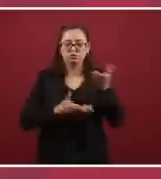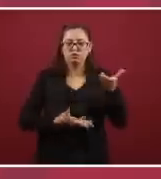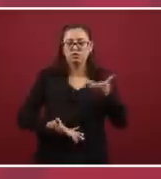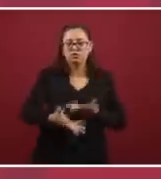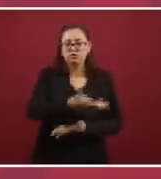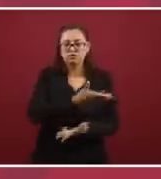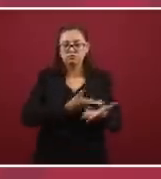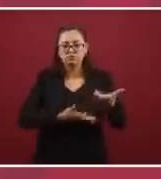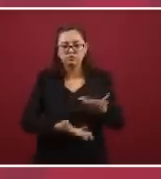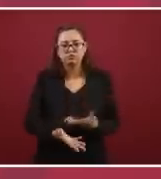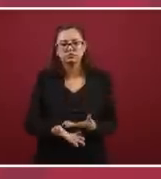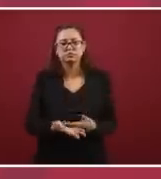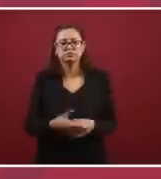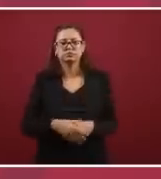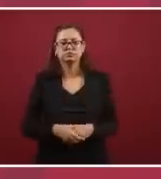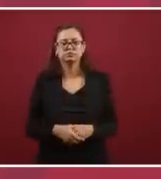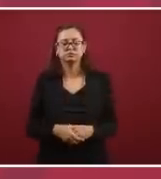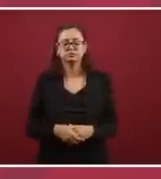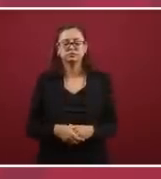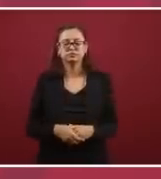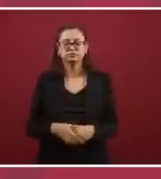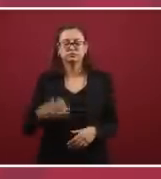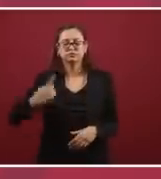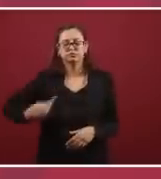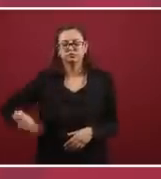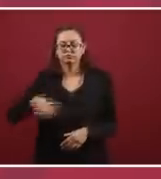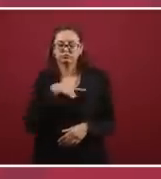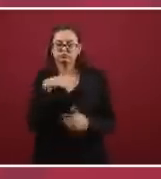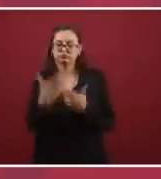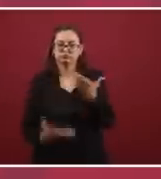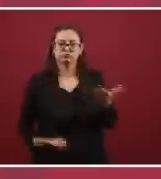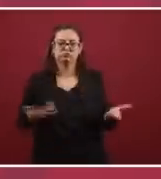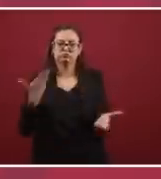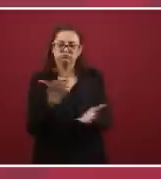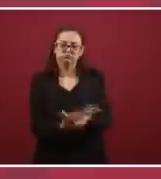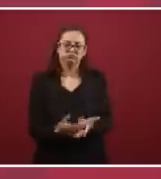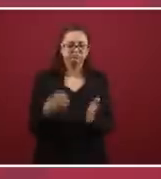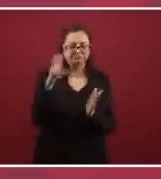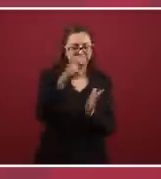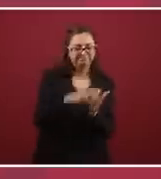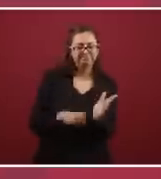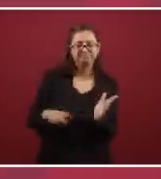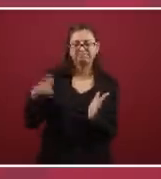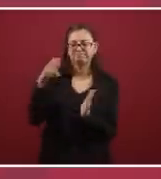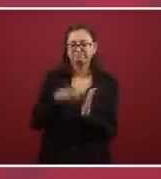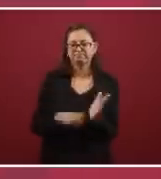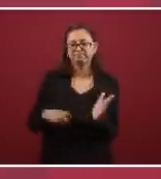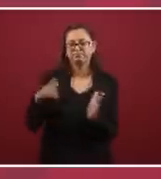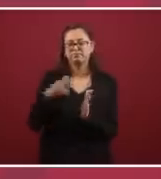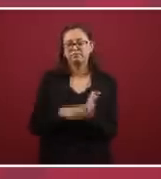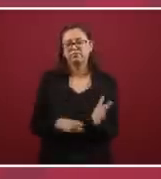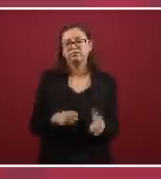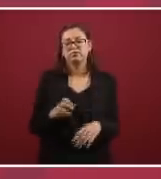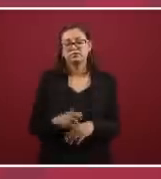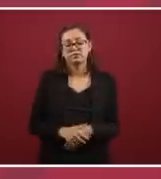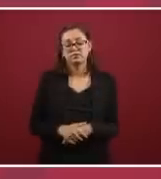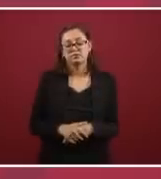que nosotros hemos considerado ya no voy a decir la palabra,